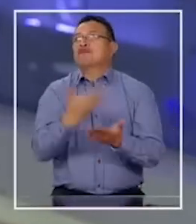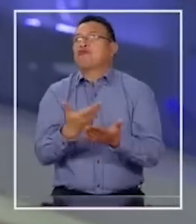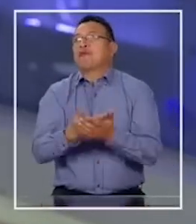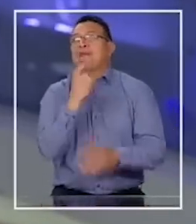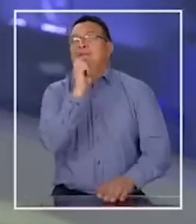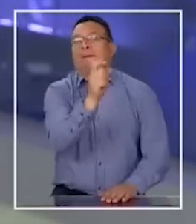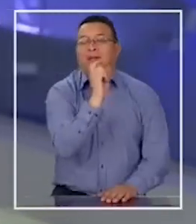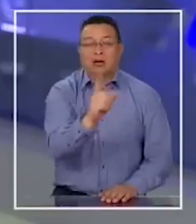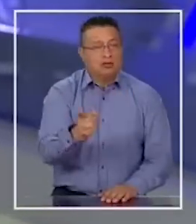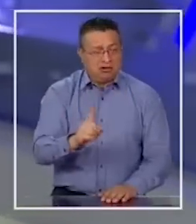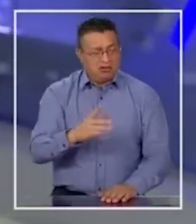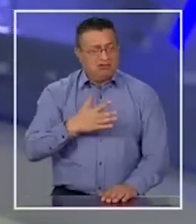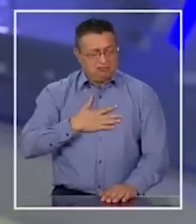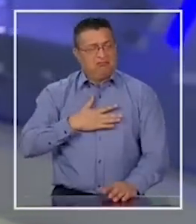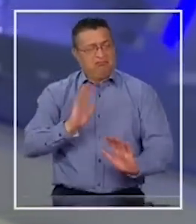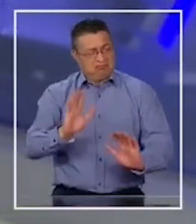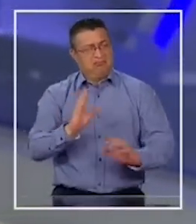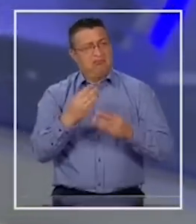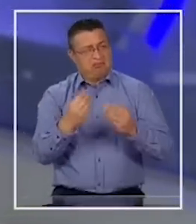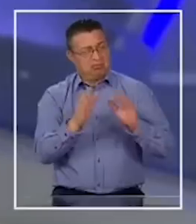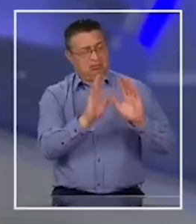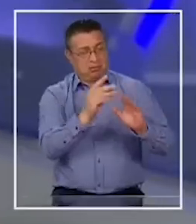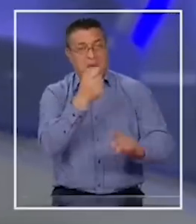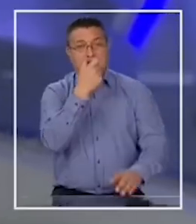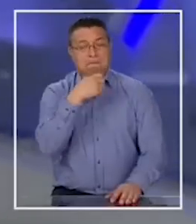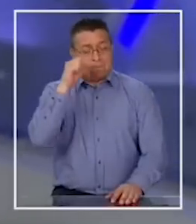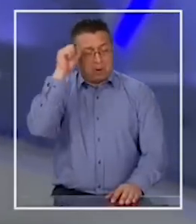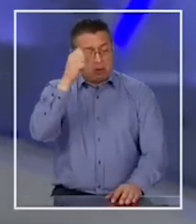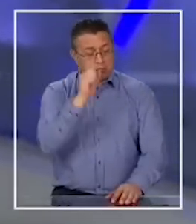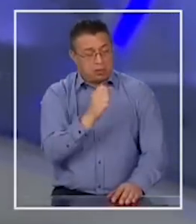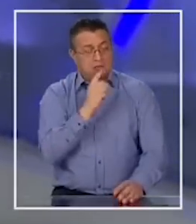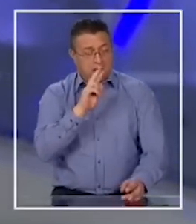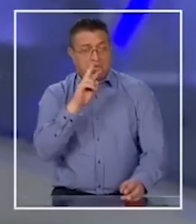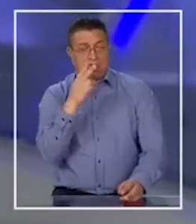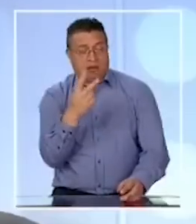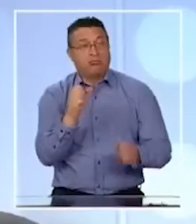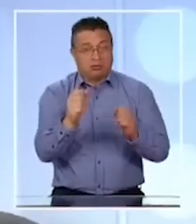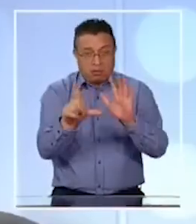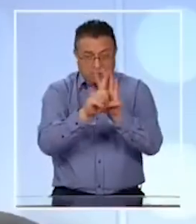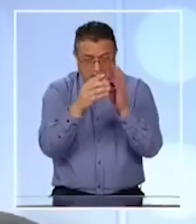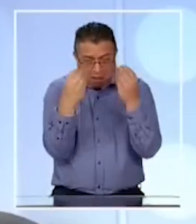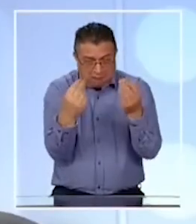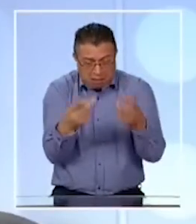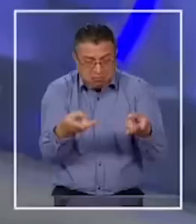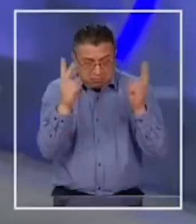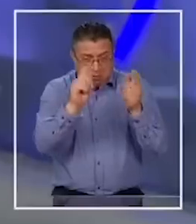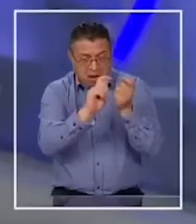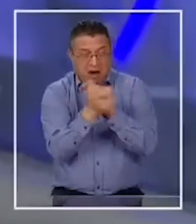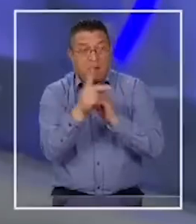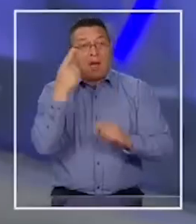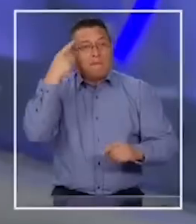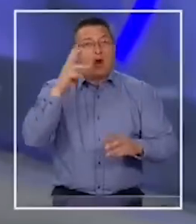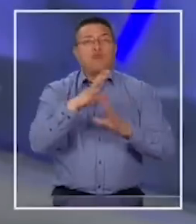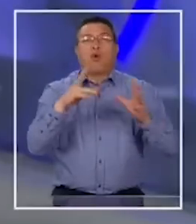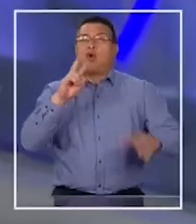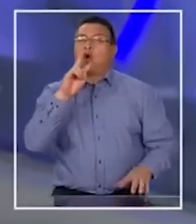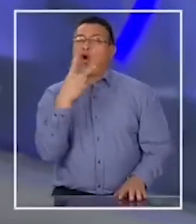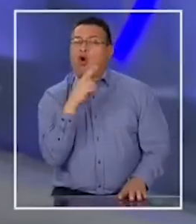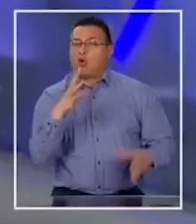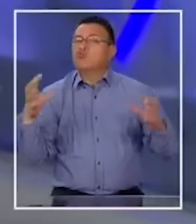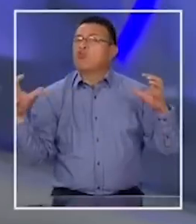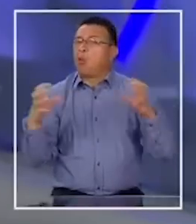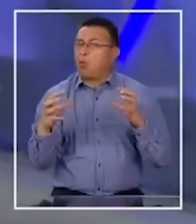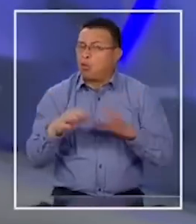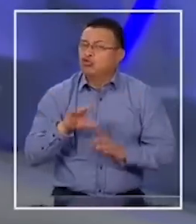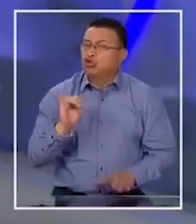oportunidad quiero creer que es convicción por la persona de Gabriel boric es legítimo cambiar el legítimo cambiar pero hay contradicciones demasiado brutales o sea